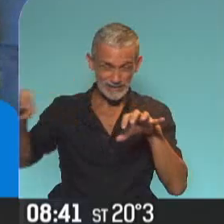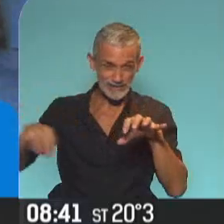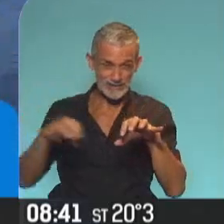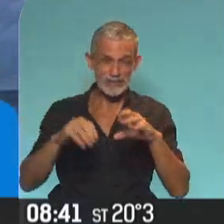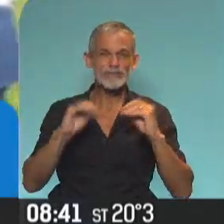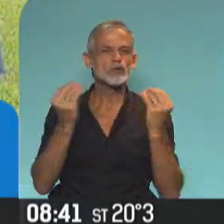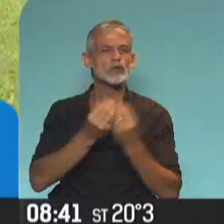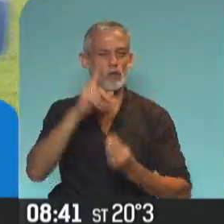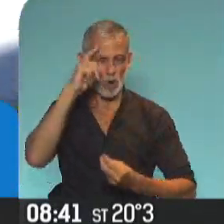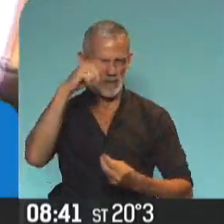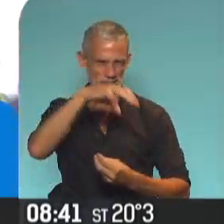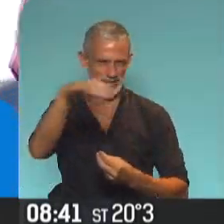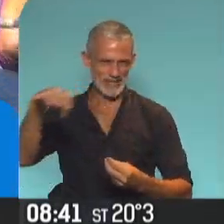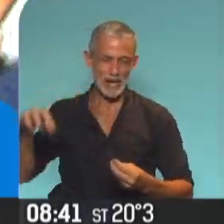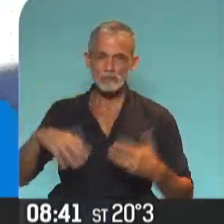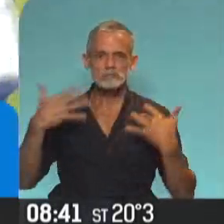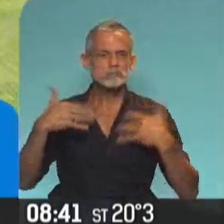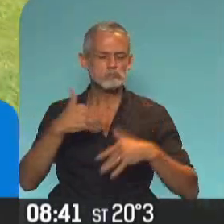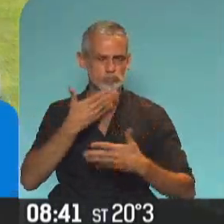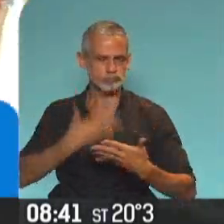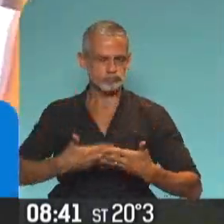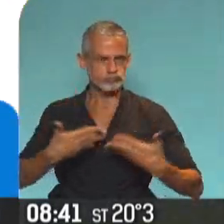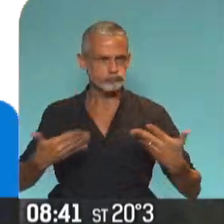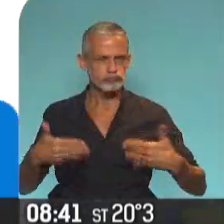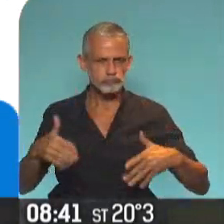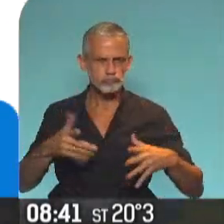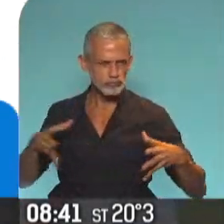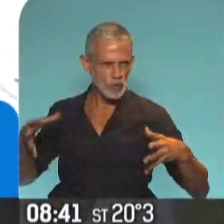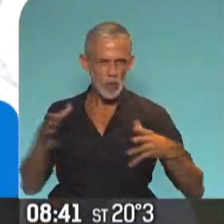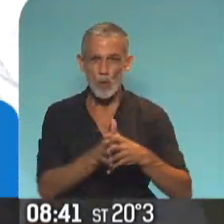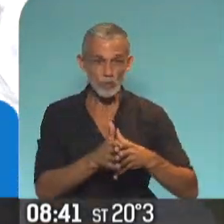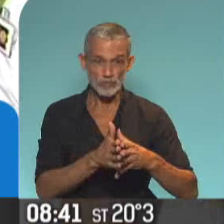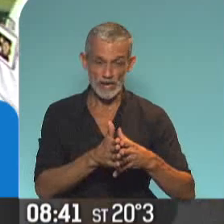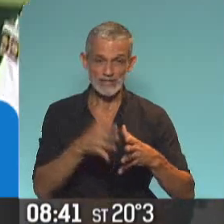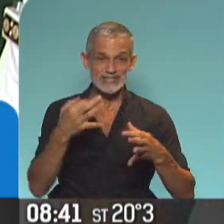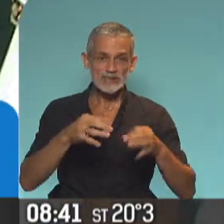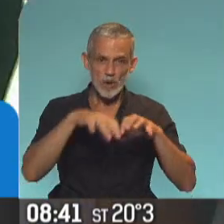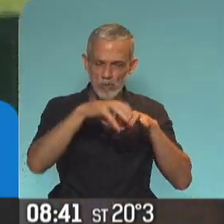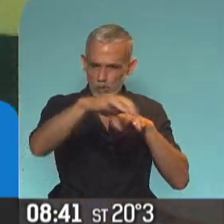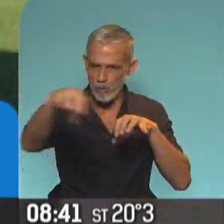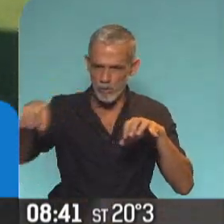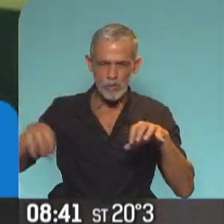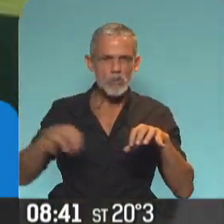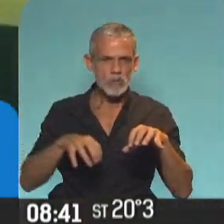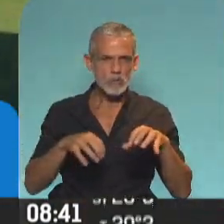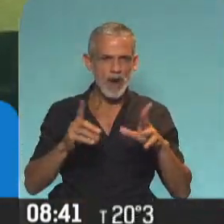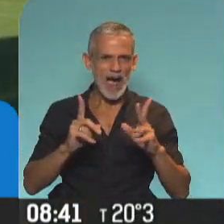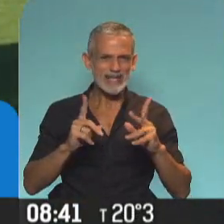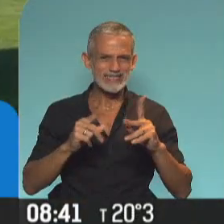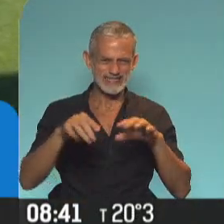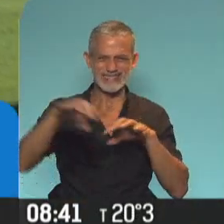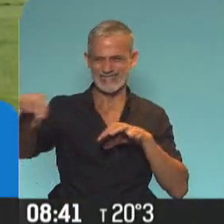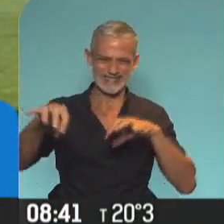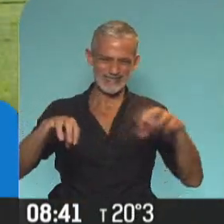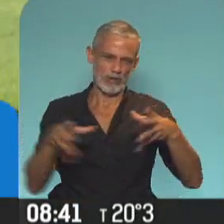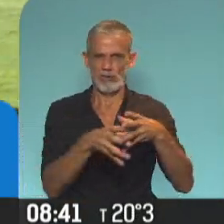hospital este impresionante hospital van juntas se mueven juntas se instalan de manera separada los